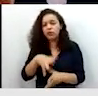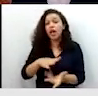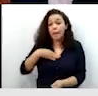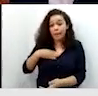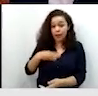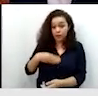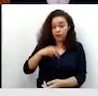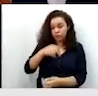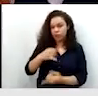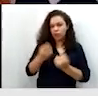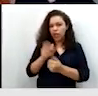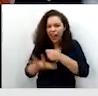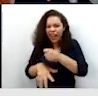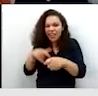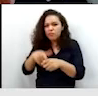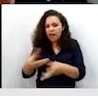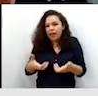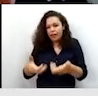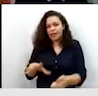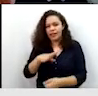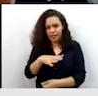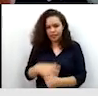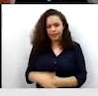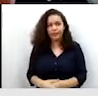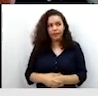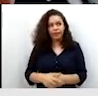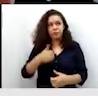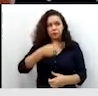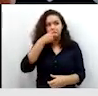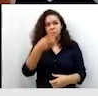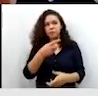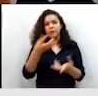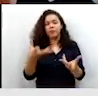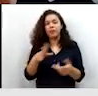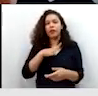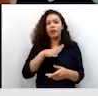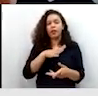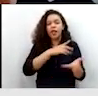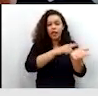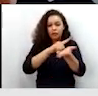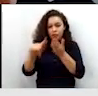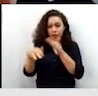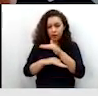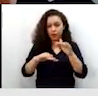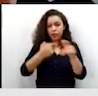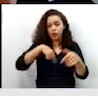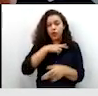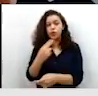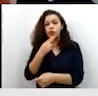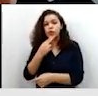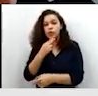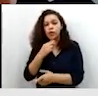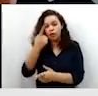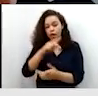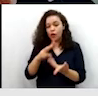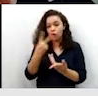y fauna nociva. Aquí, como yo les decía, tenemos el saneamiento básico, que es el que utilizamos en estos dos